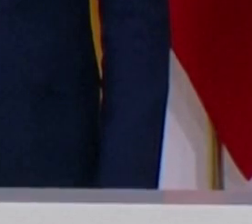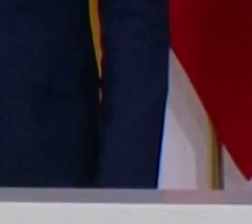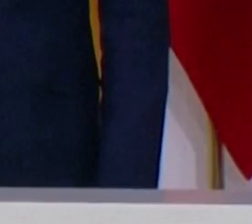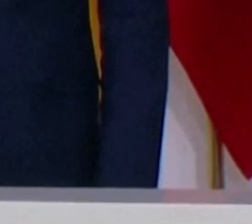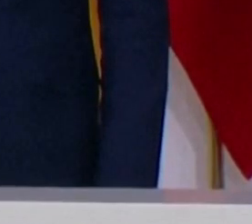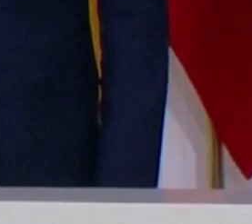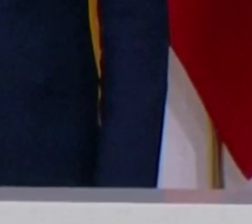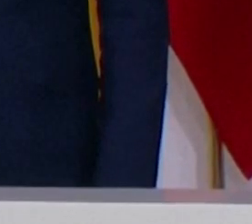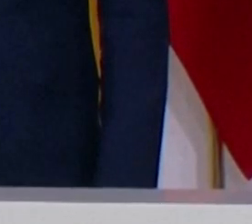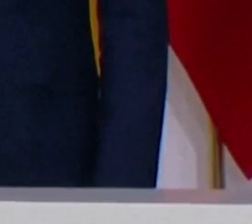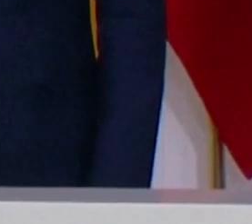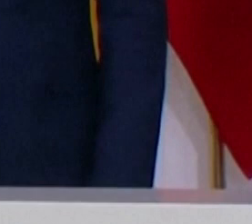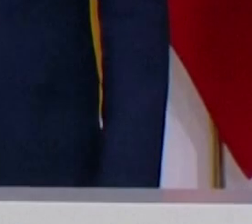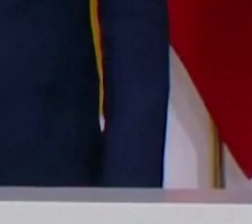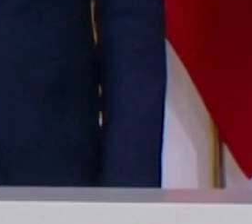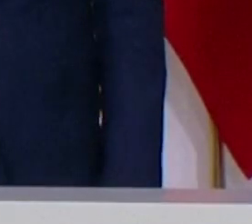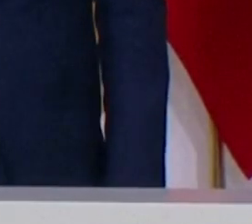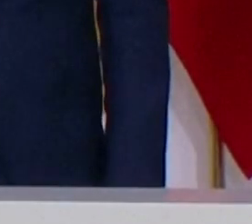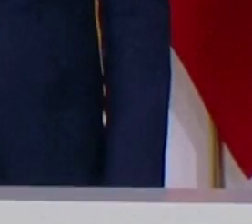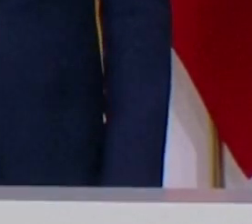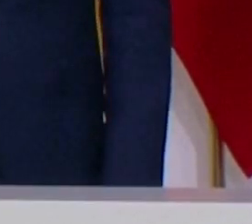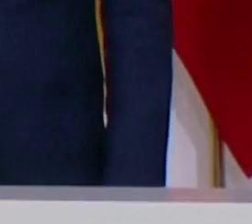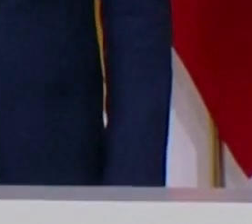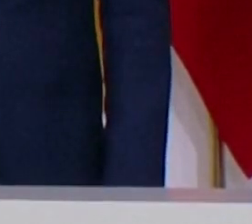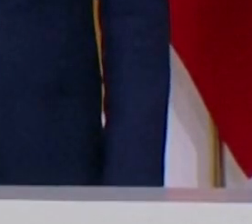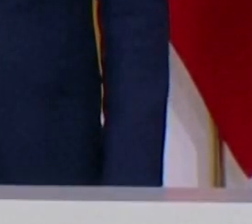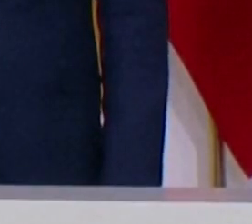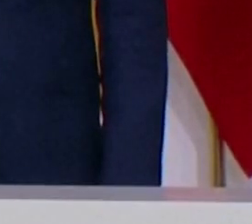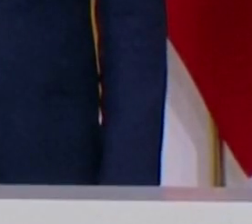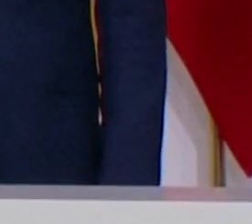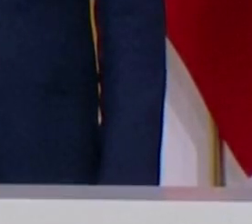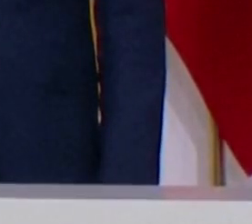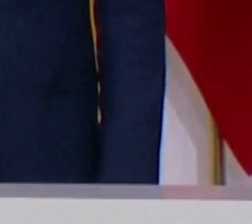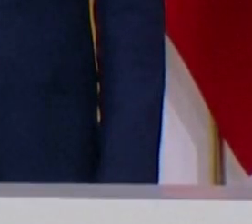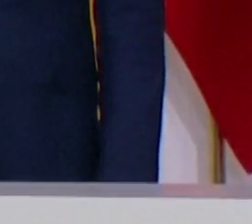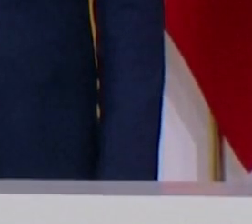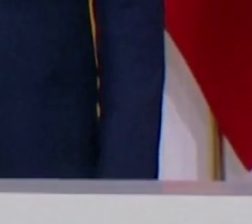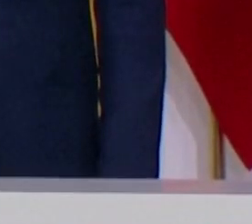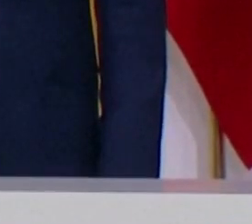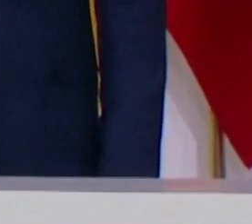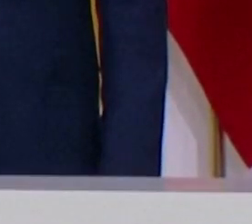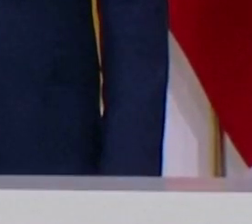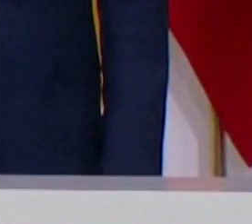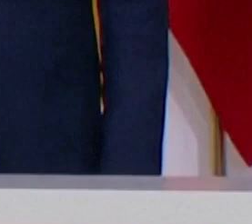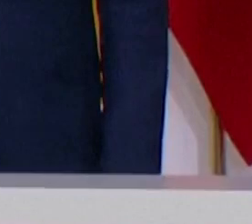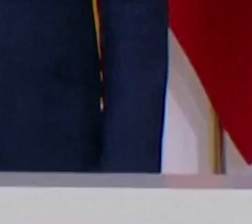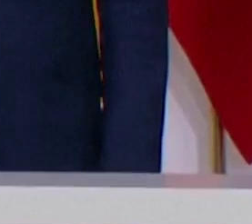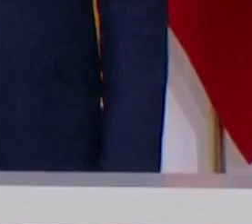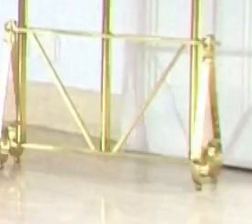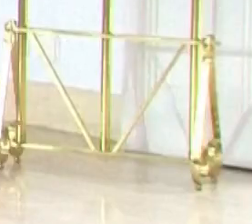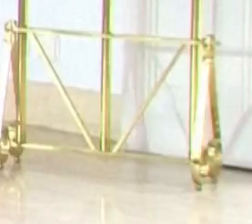Pedro Sánchez firma por parte de Ucrania el presidente de Ucrania excelentísimo señor